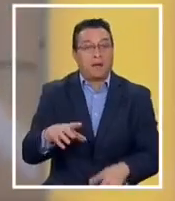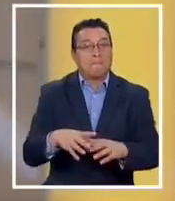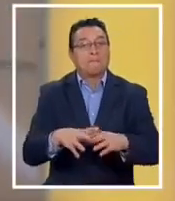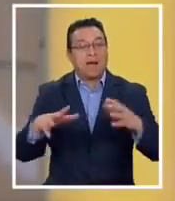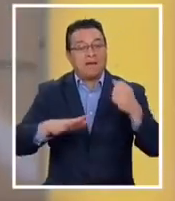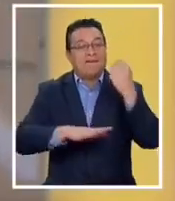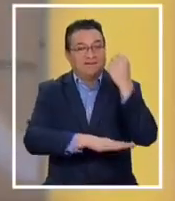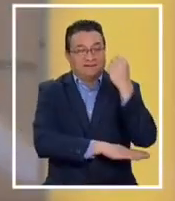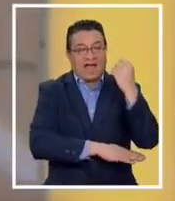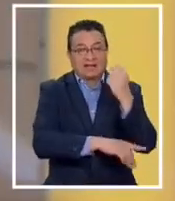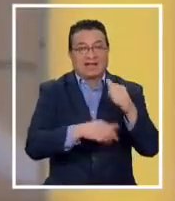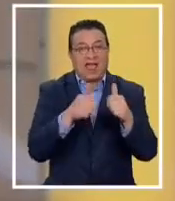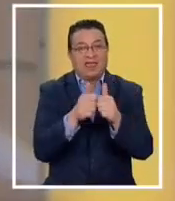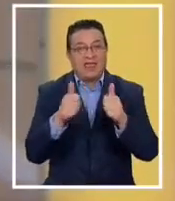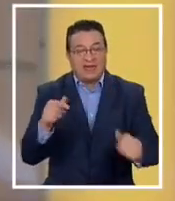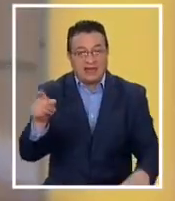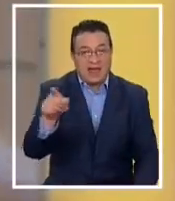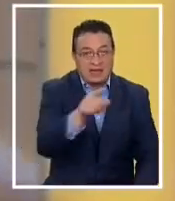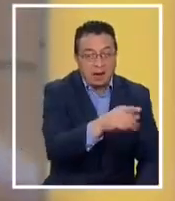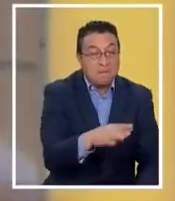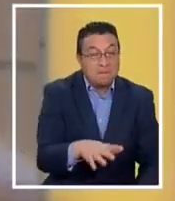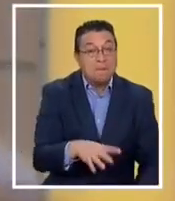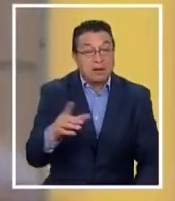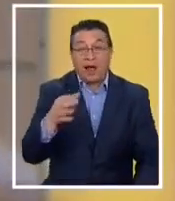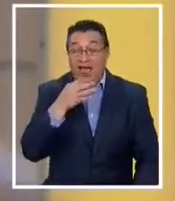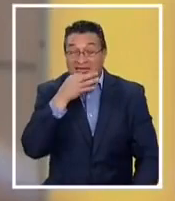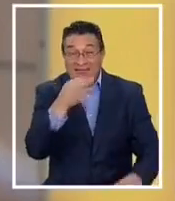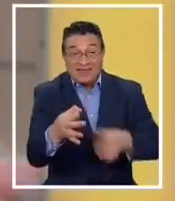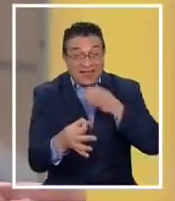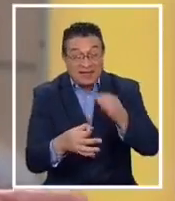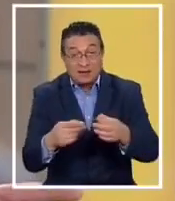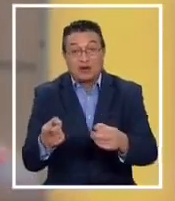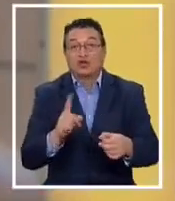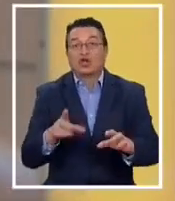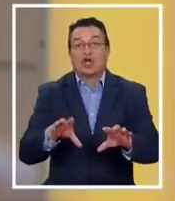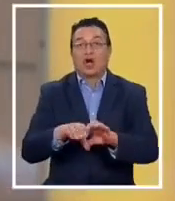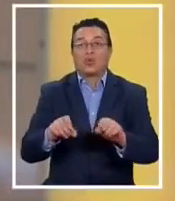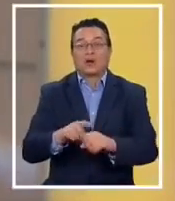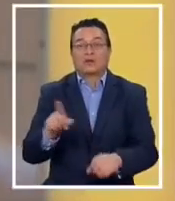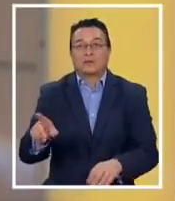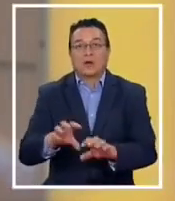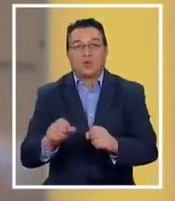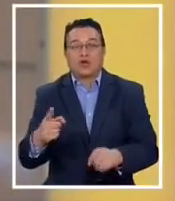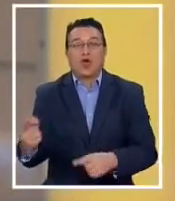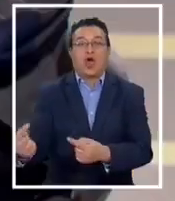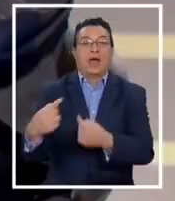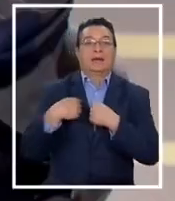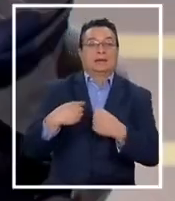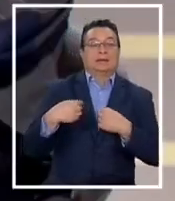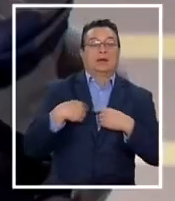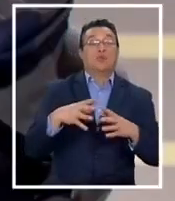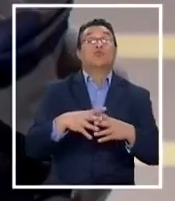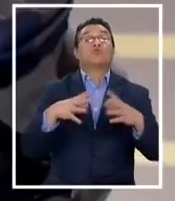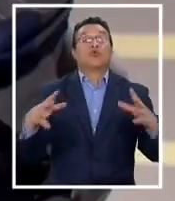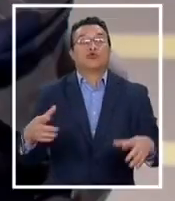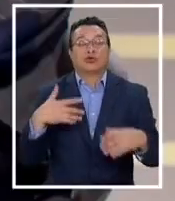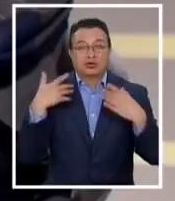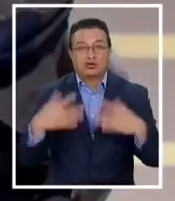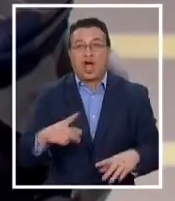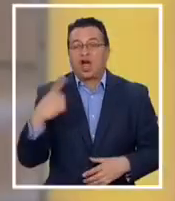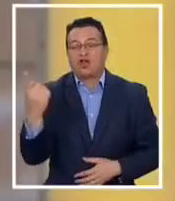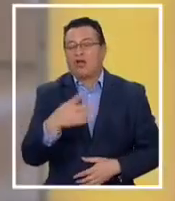de las masas de esos dirigentes que dicen esas cosas no están de acuerdo con ellos sino que están de acuerdo con nosotros gente que ya se